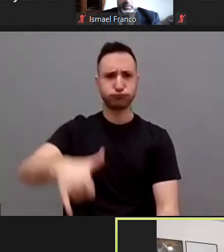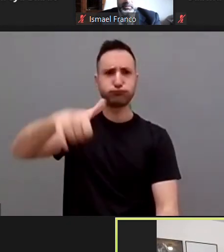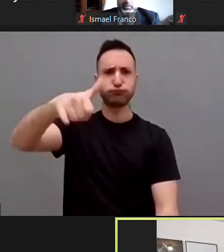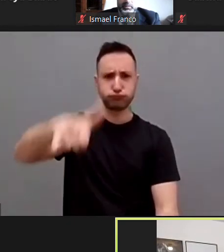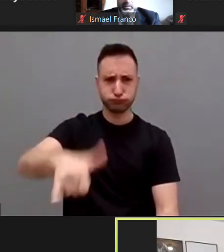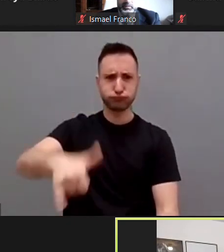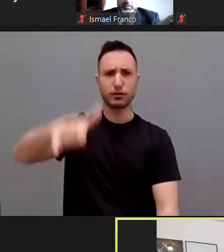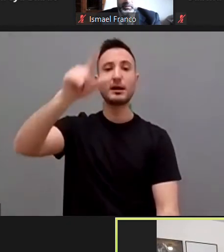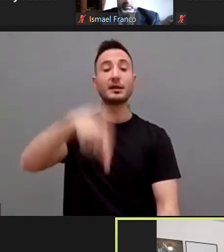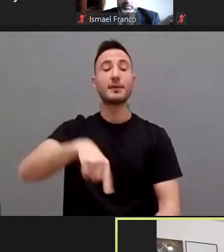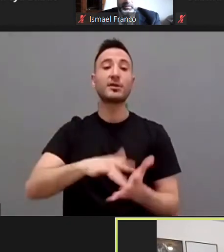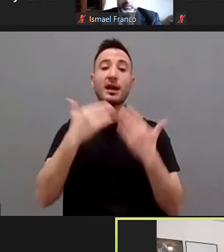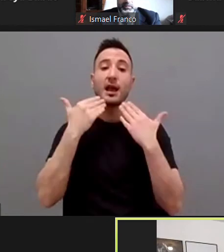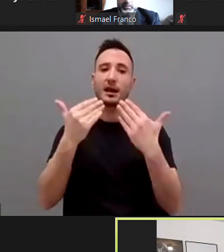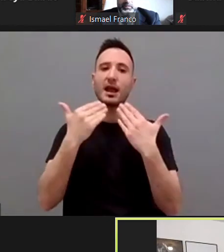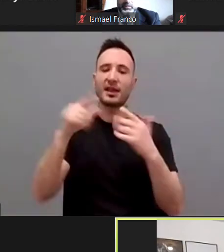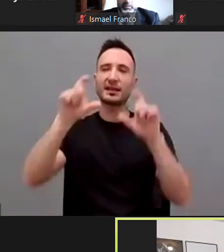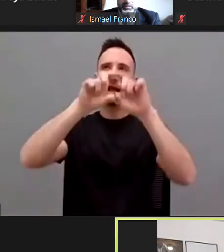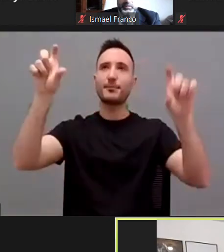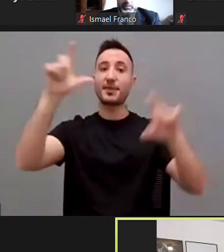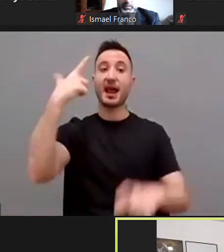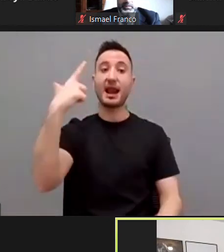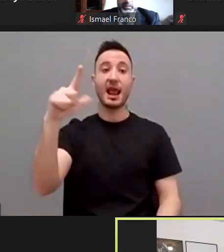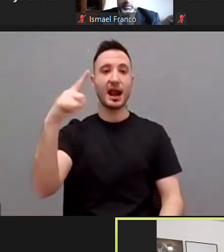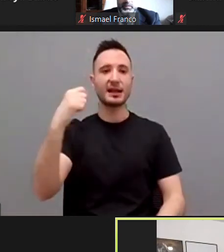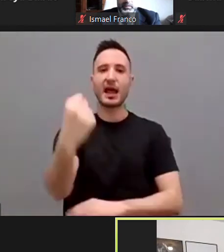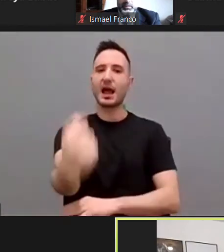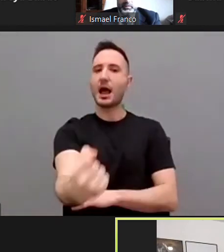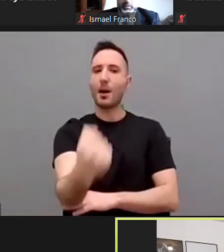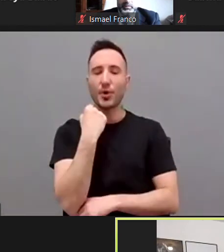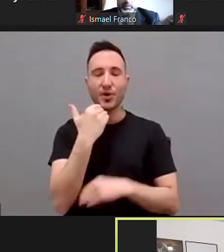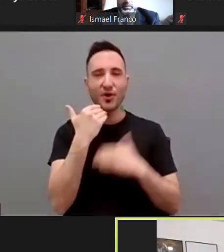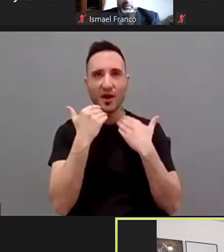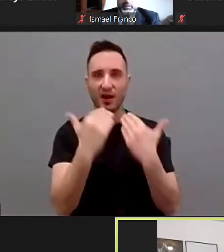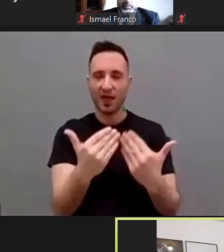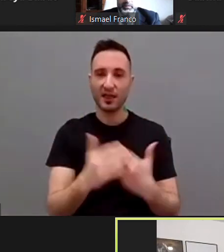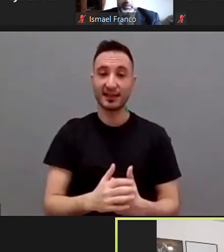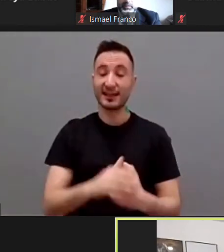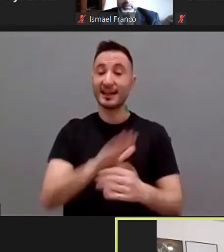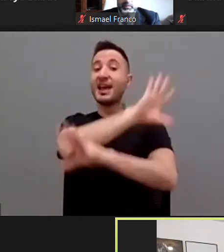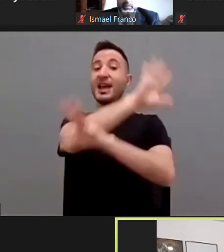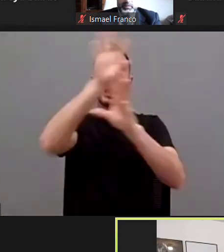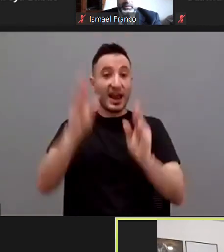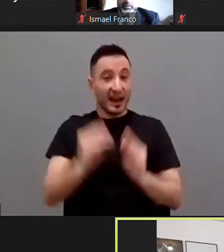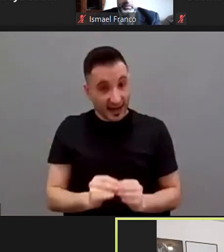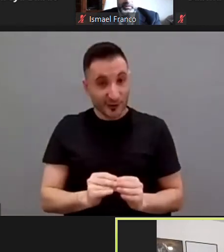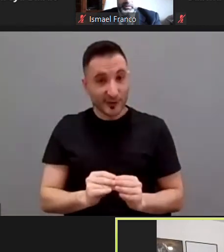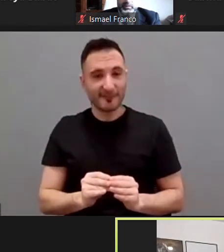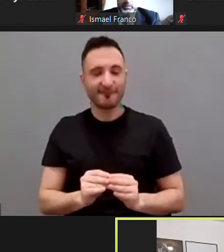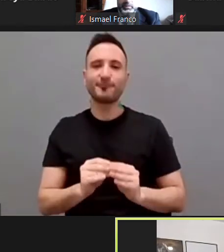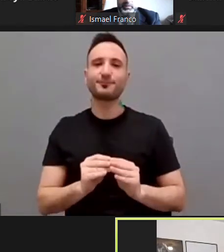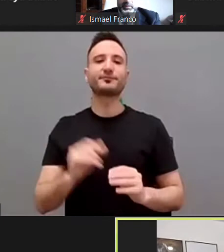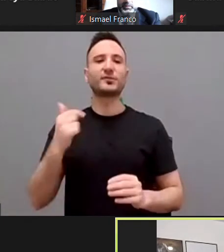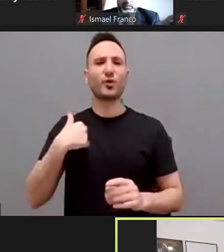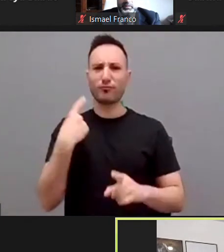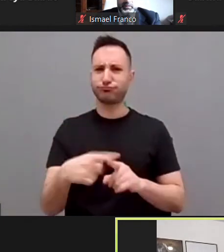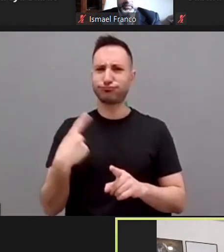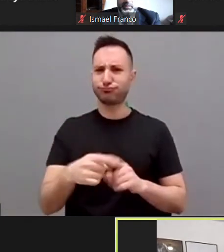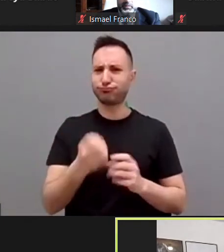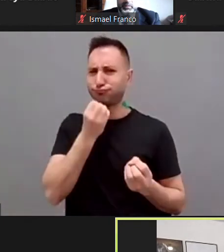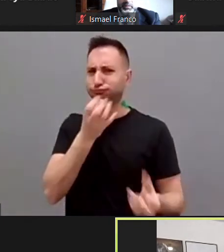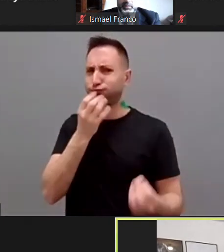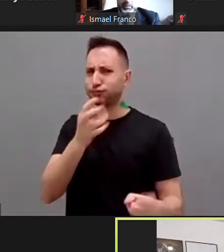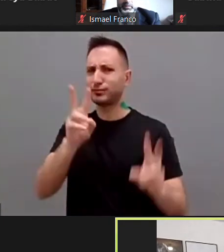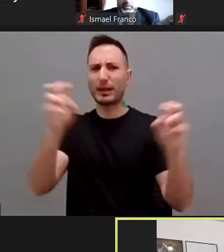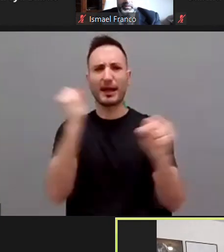de Legalitas, con lo cual me siento muy orgullosa de ese equipazo que hacemos. Dicho lo cual, tengo muchas cosas que decir en torno al